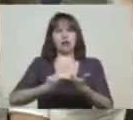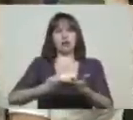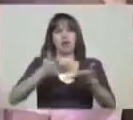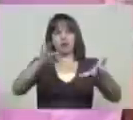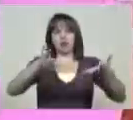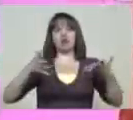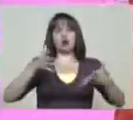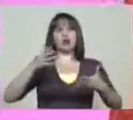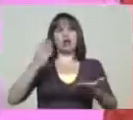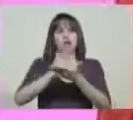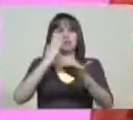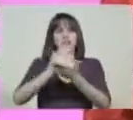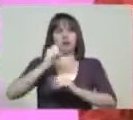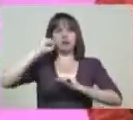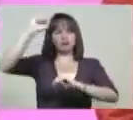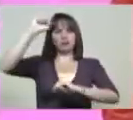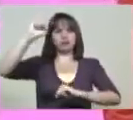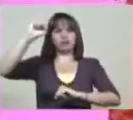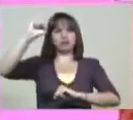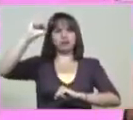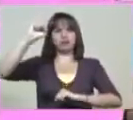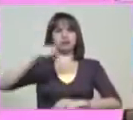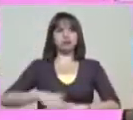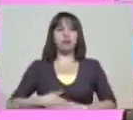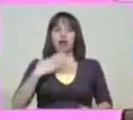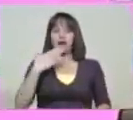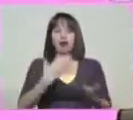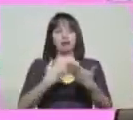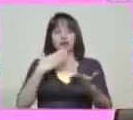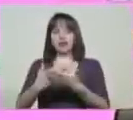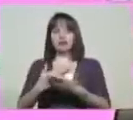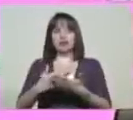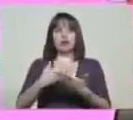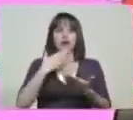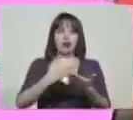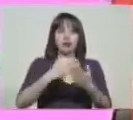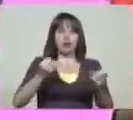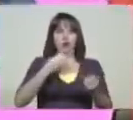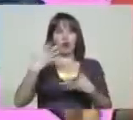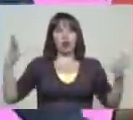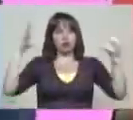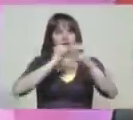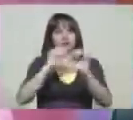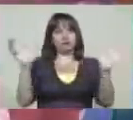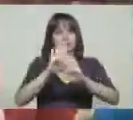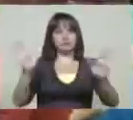siempre, partido! ¡Venceremos! Gracias, hermano. Gracias. Buenas noches.